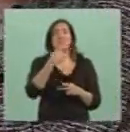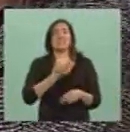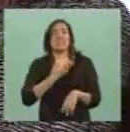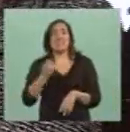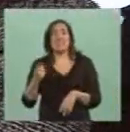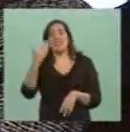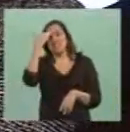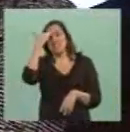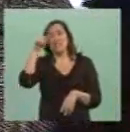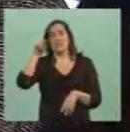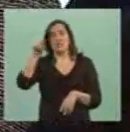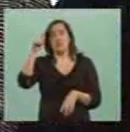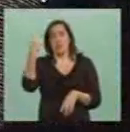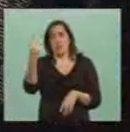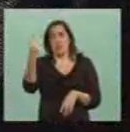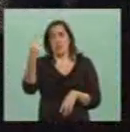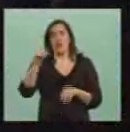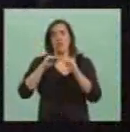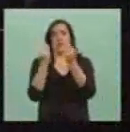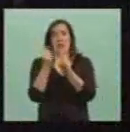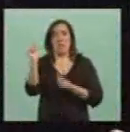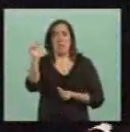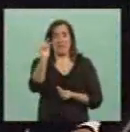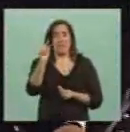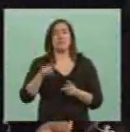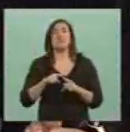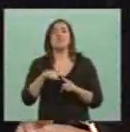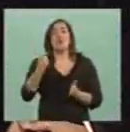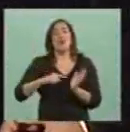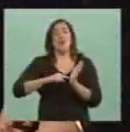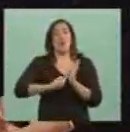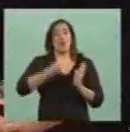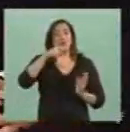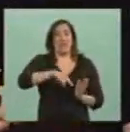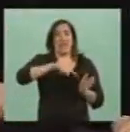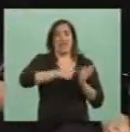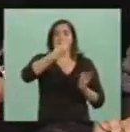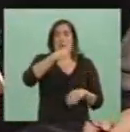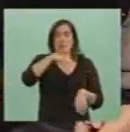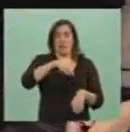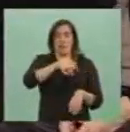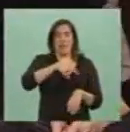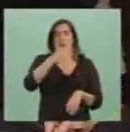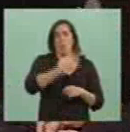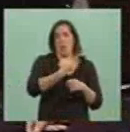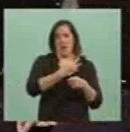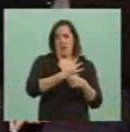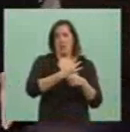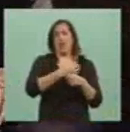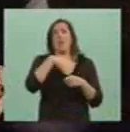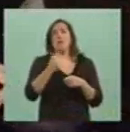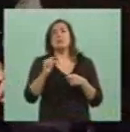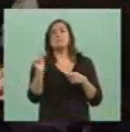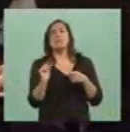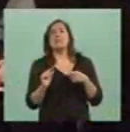con 15,1 del total de los préstamos, la ciudad de Buenos Aires en cuarto lugar, y ya después vienen mucho más